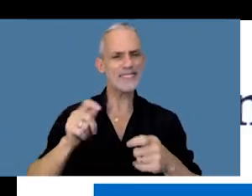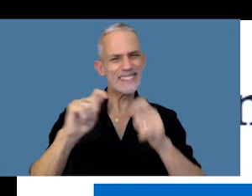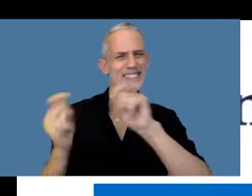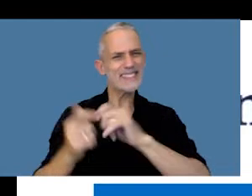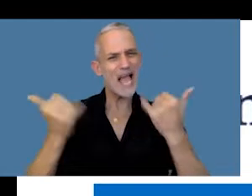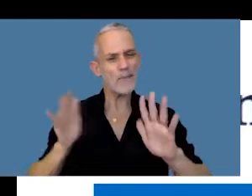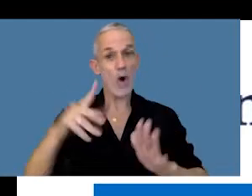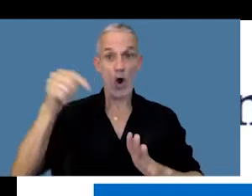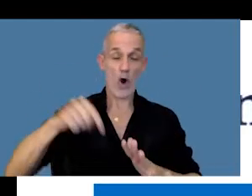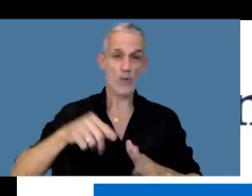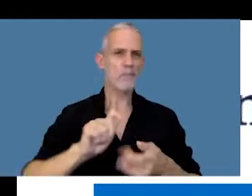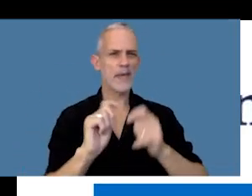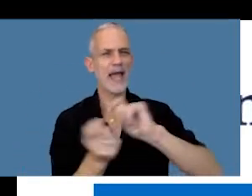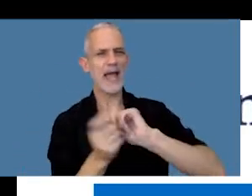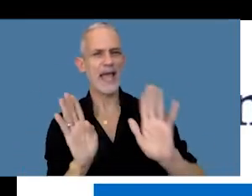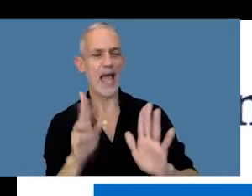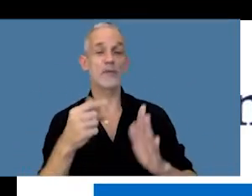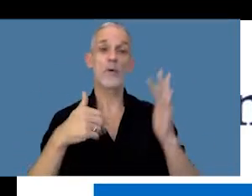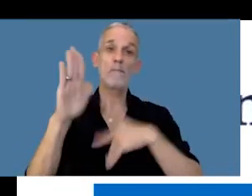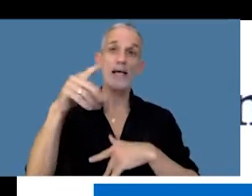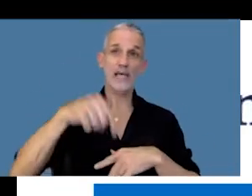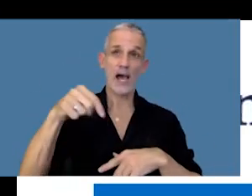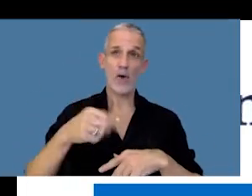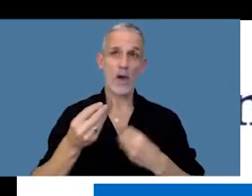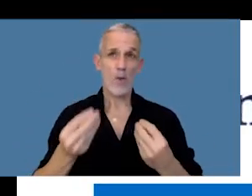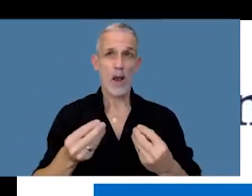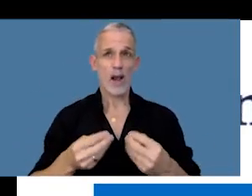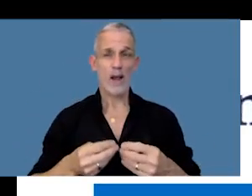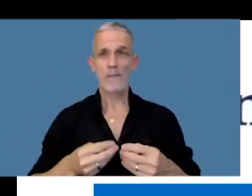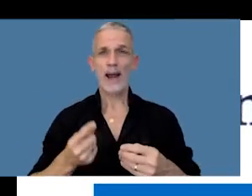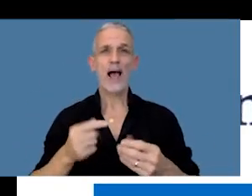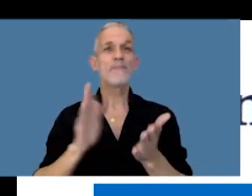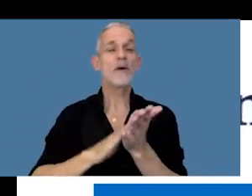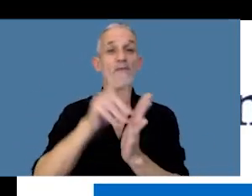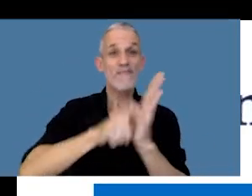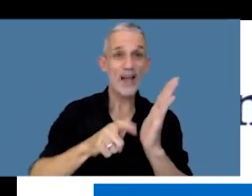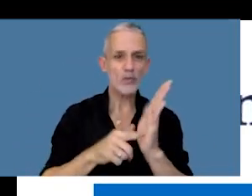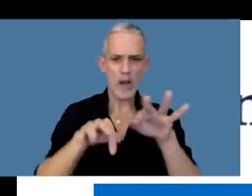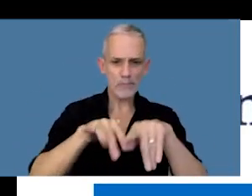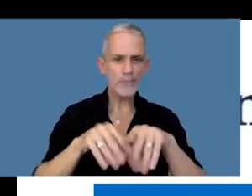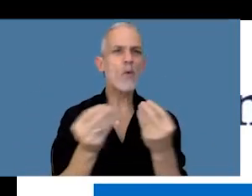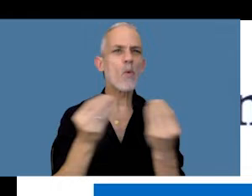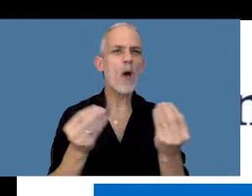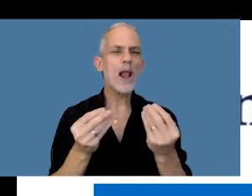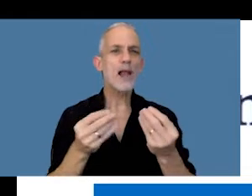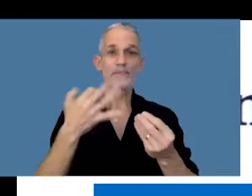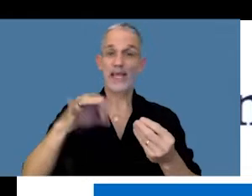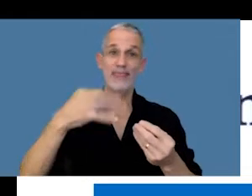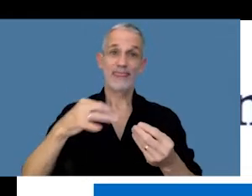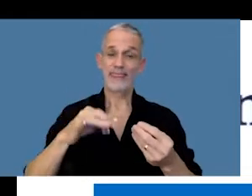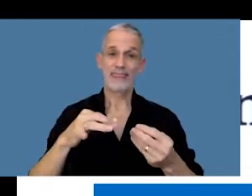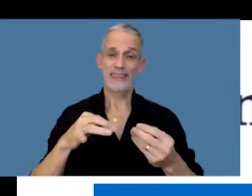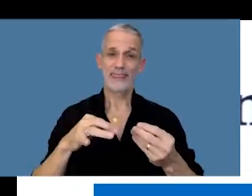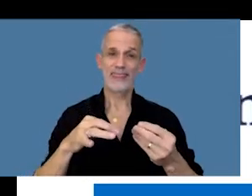Hoy por hoy lo que prevalece para emitir esos comprobantes es la